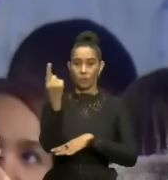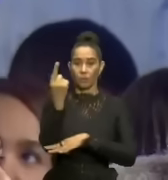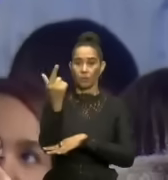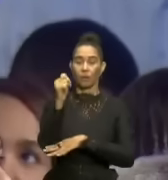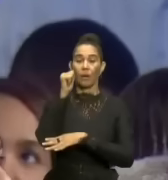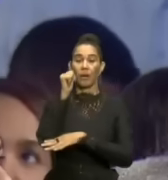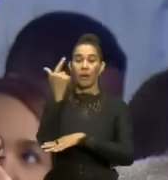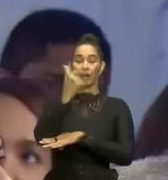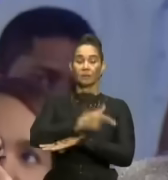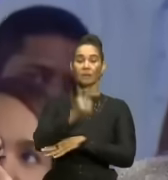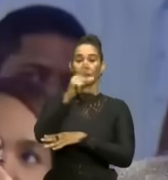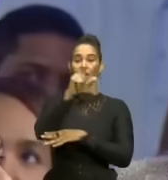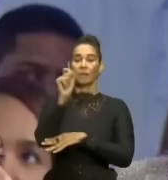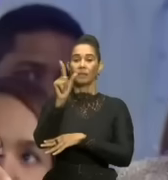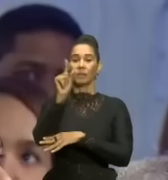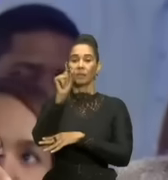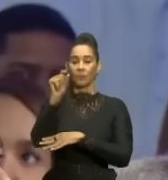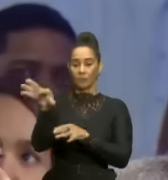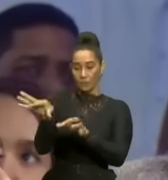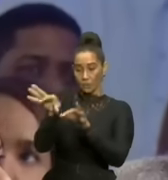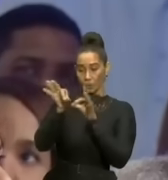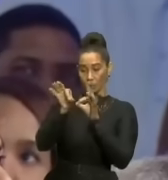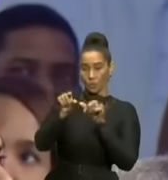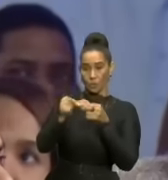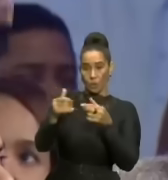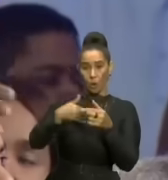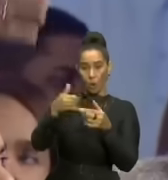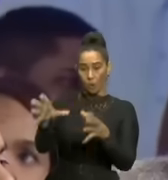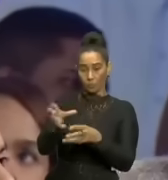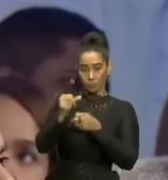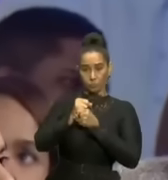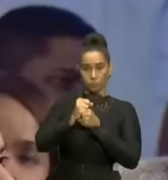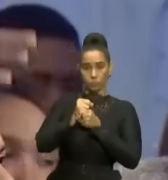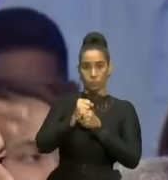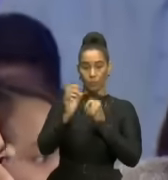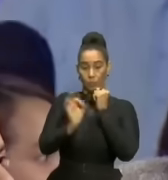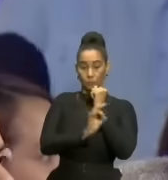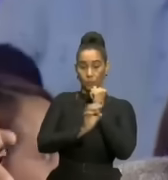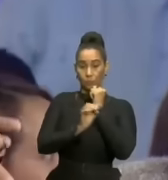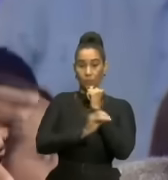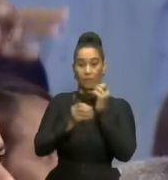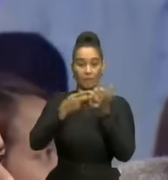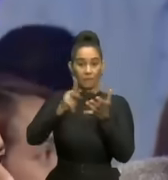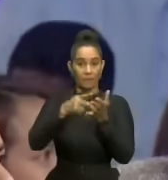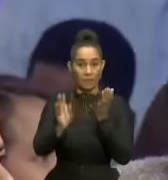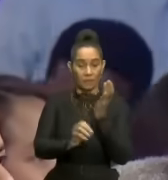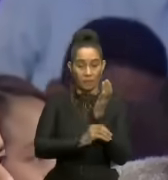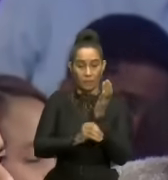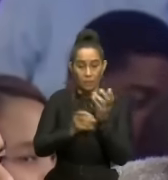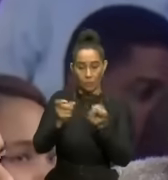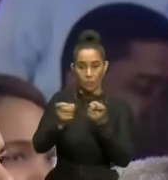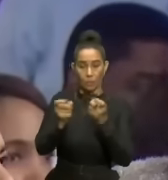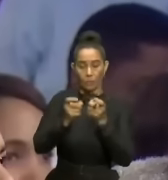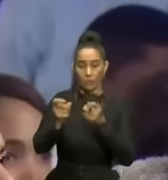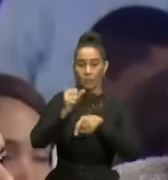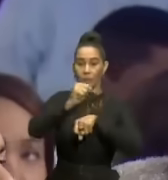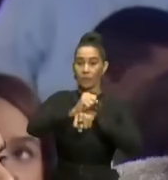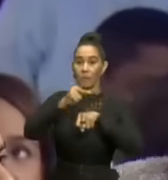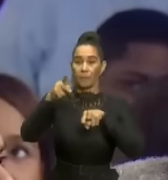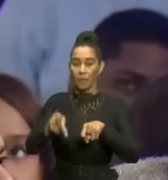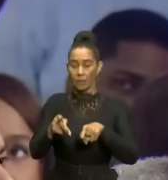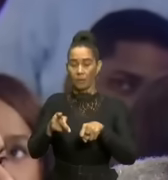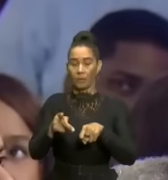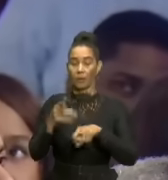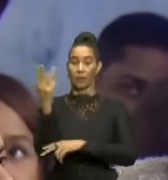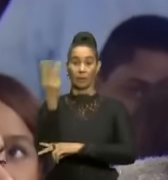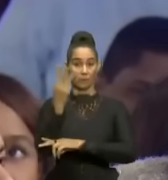ayer reclutó 120 jóvenes, un narcotraficante controlado San Pedro Macorís.